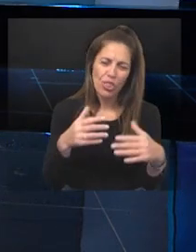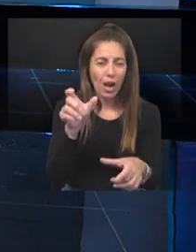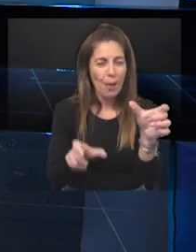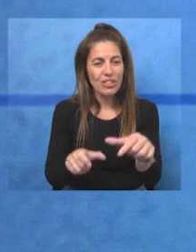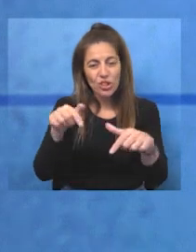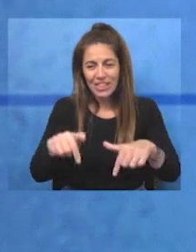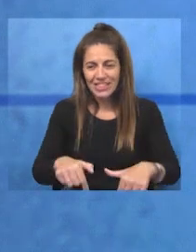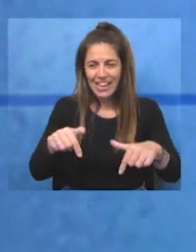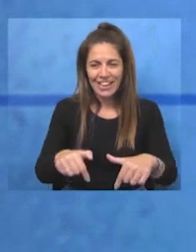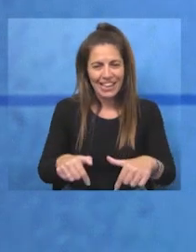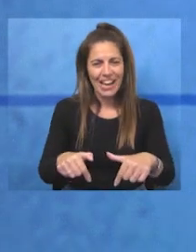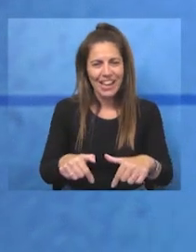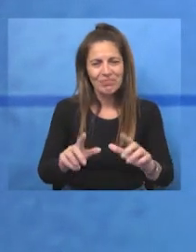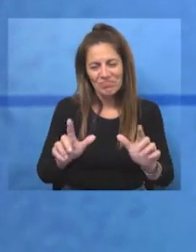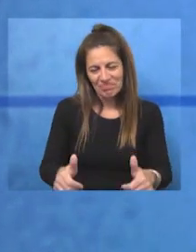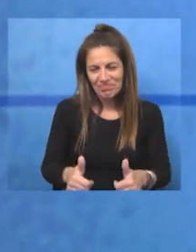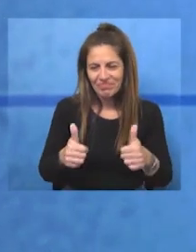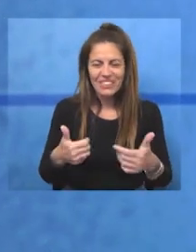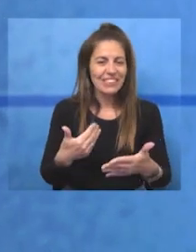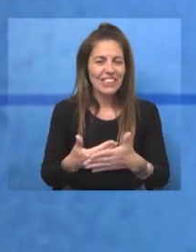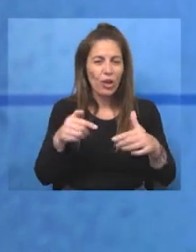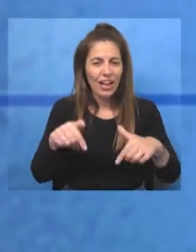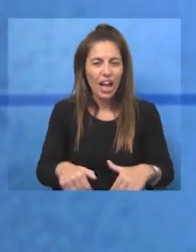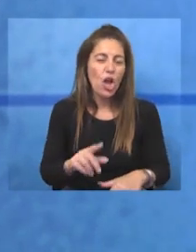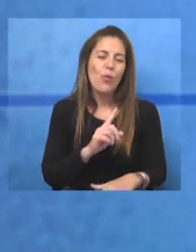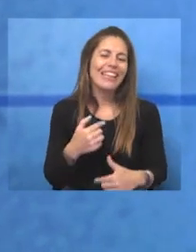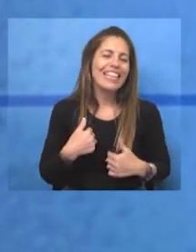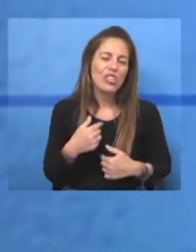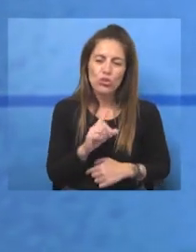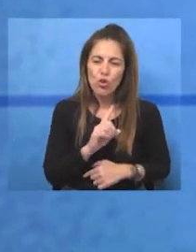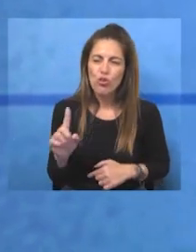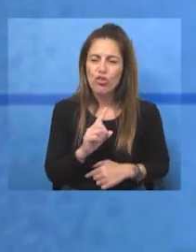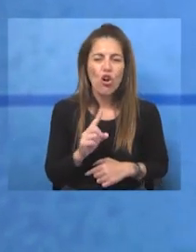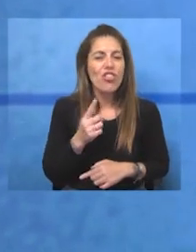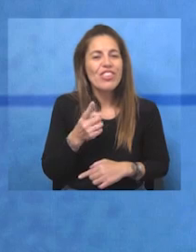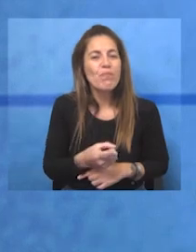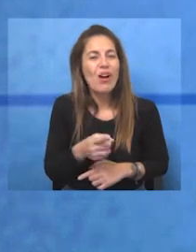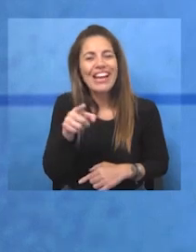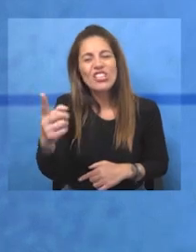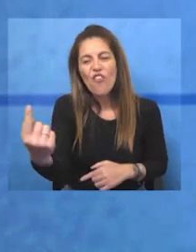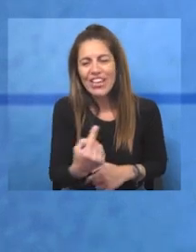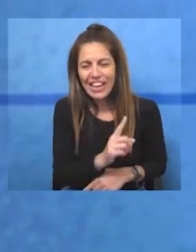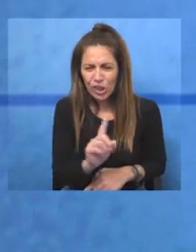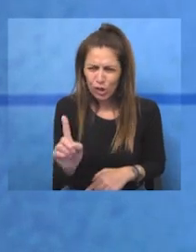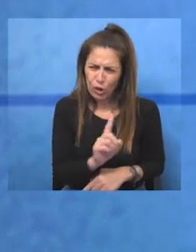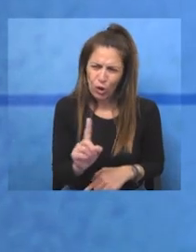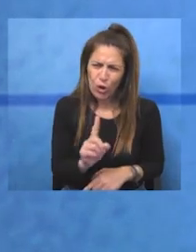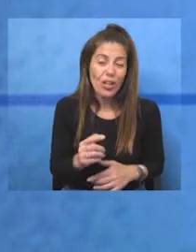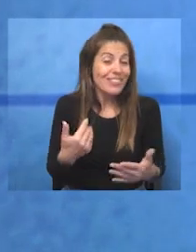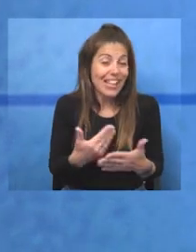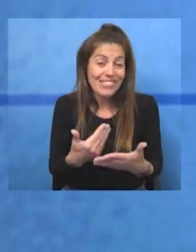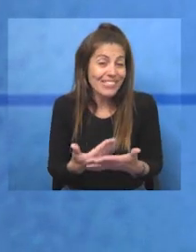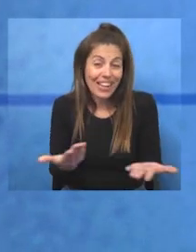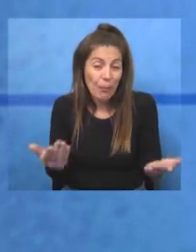toda esta gente que se arrimó también eh No es que yo este disponga de que ellos vengan que se arriman